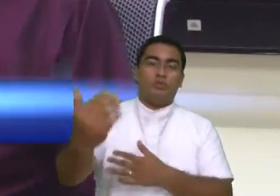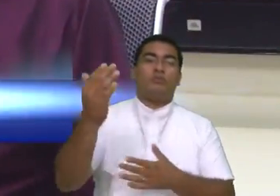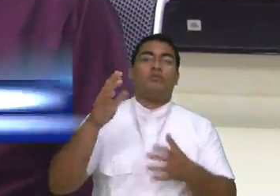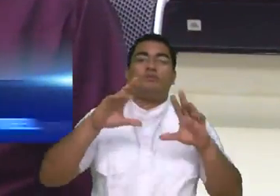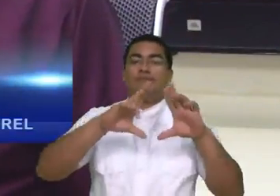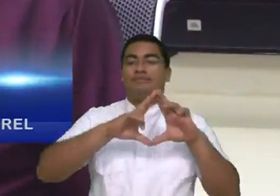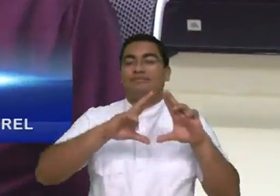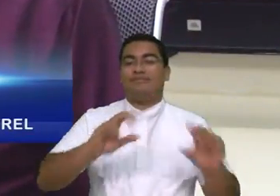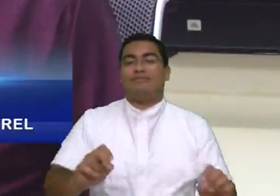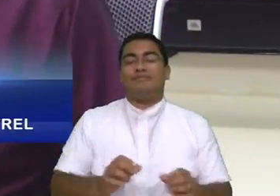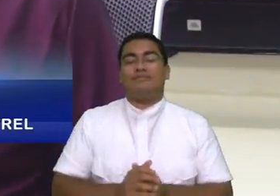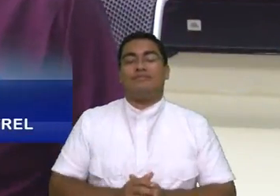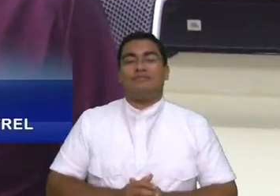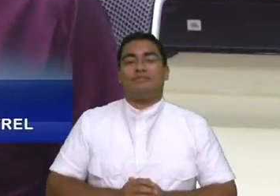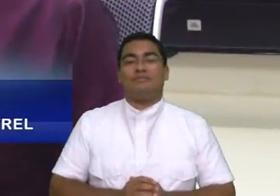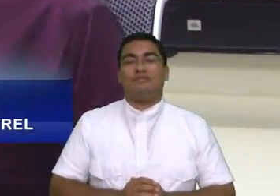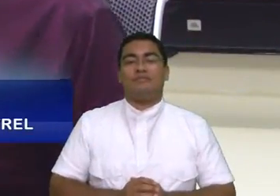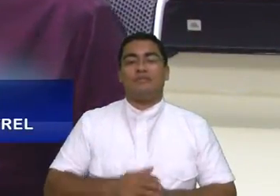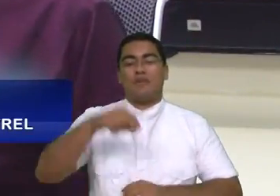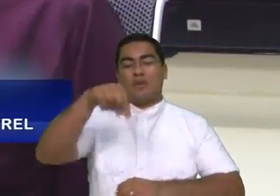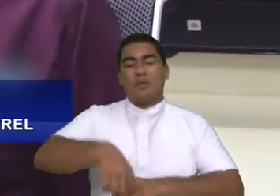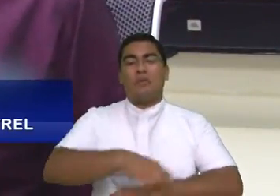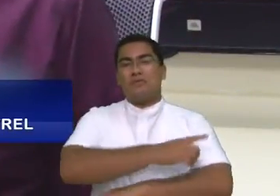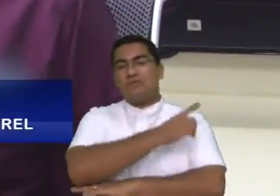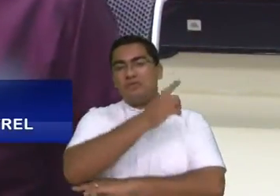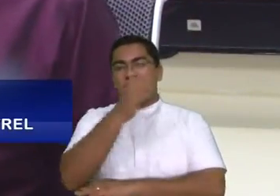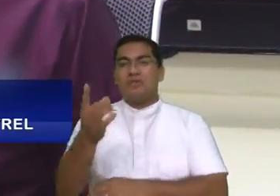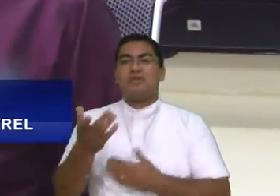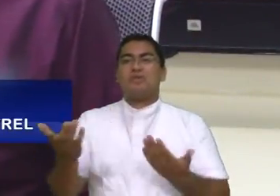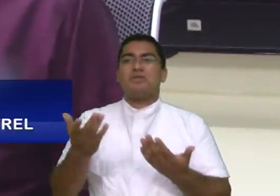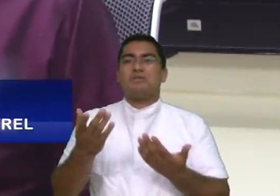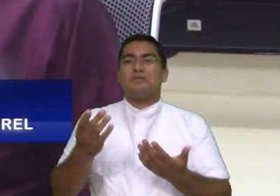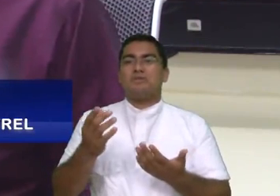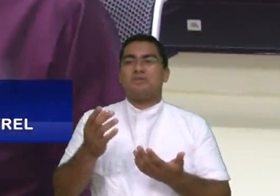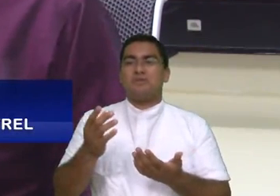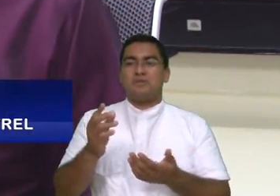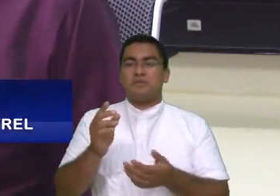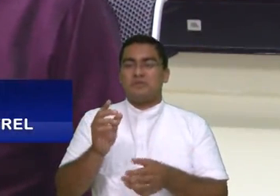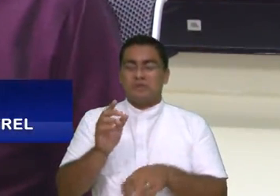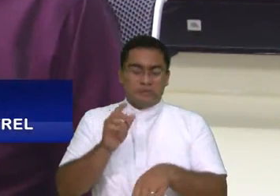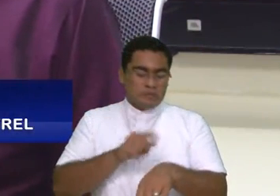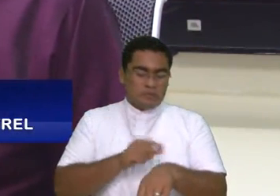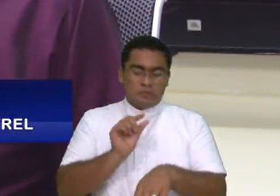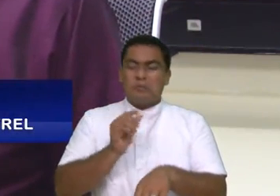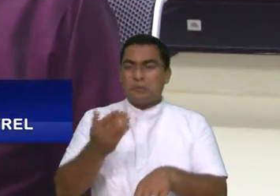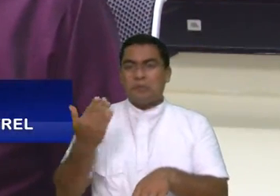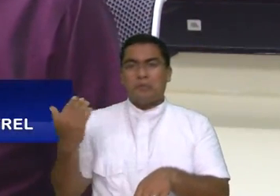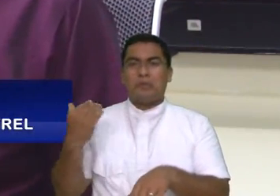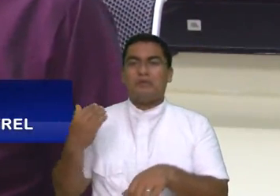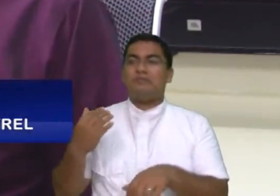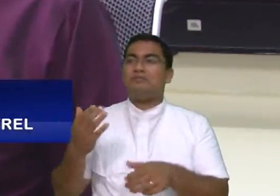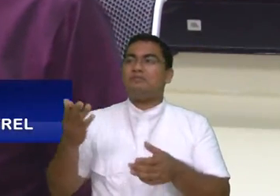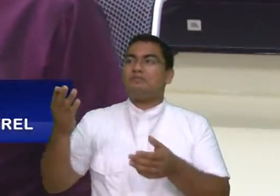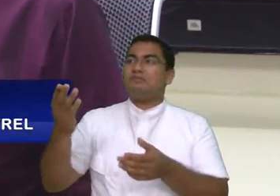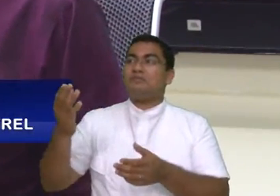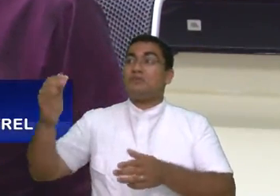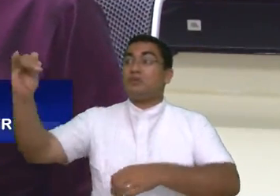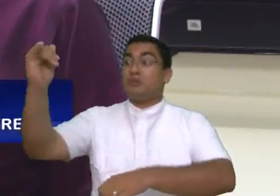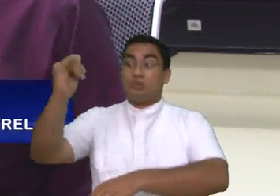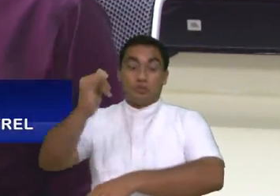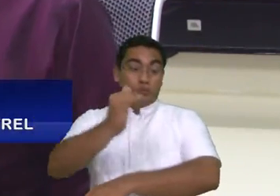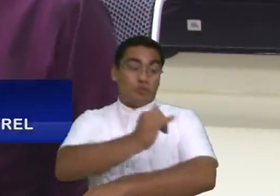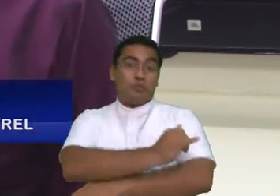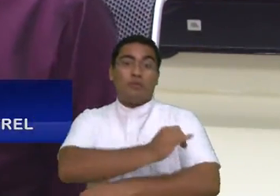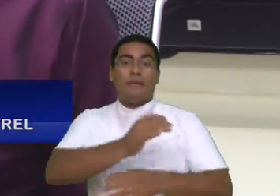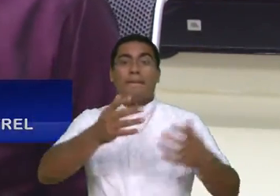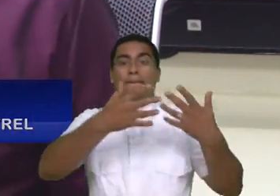hoy ya se hicieron presentes, estaban entrando hace una media hora los de la empresa New Fortress